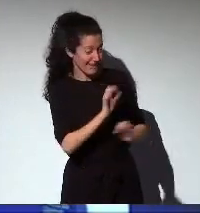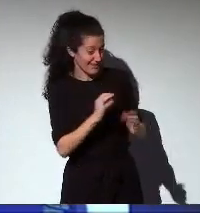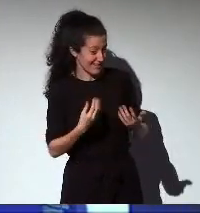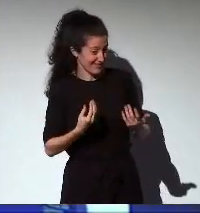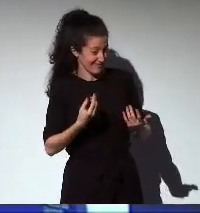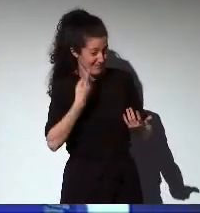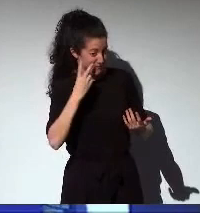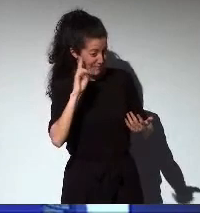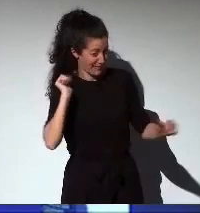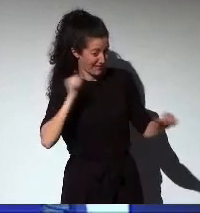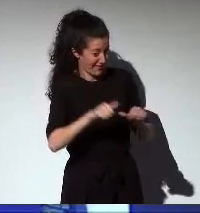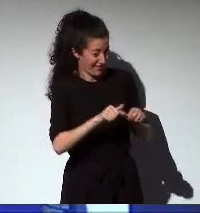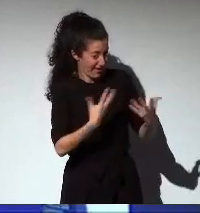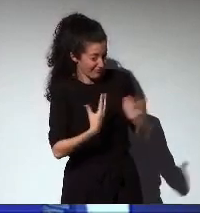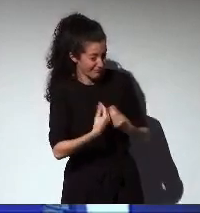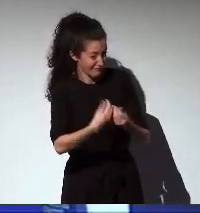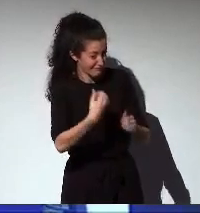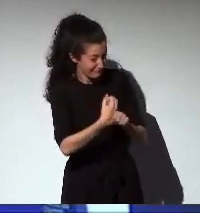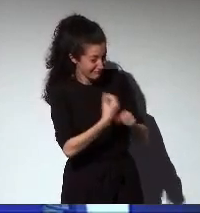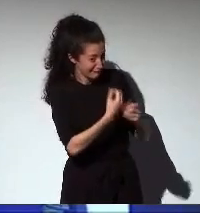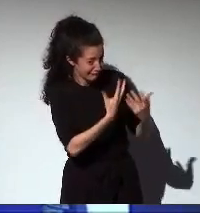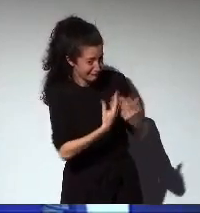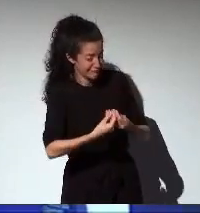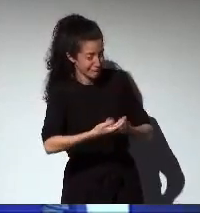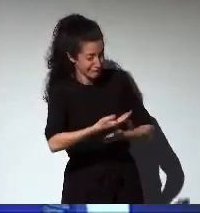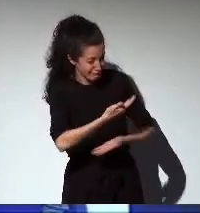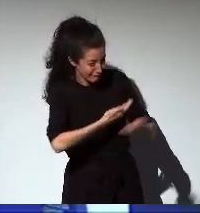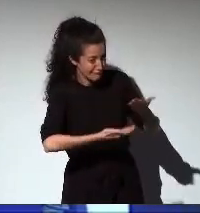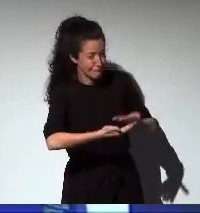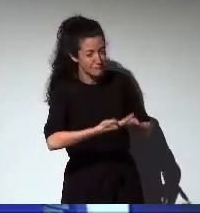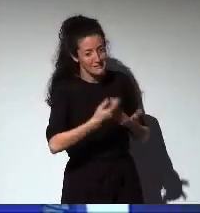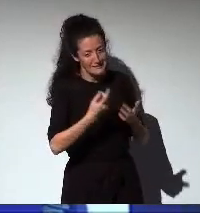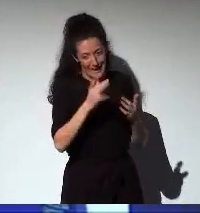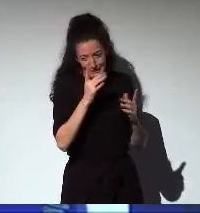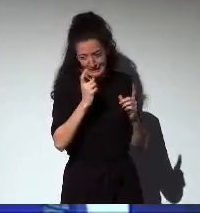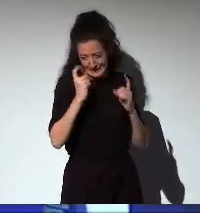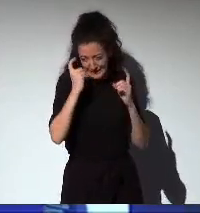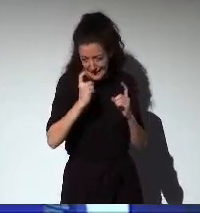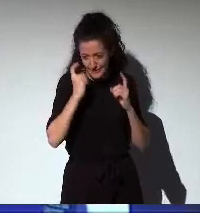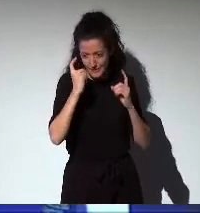camino, y vamos a intentar trasladarle a todas y a todos ustedes